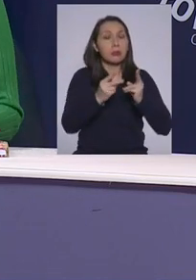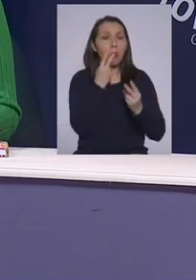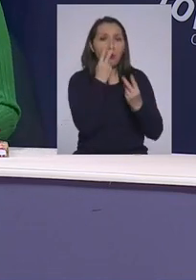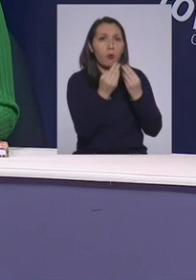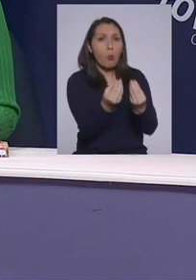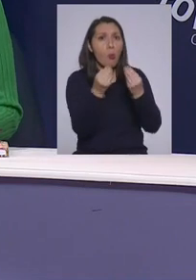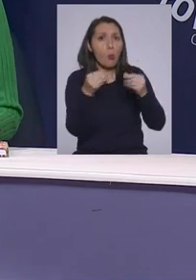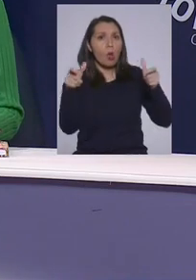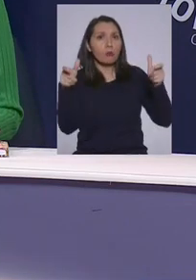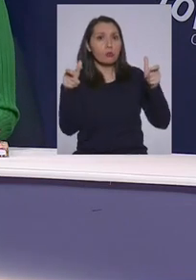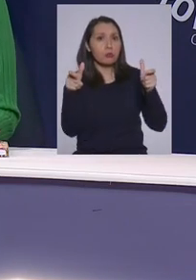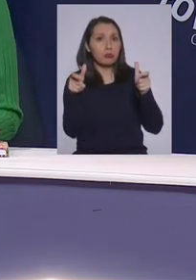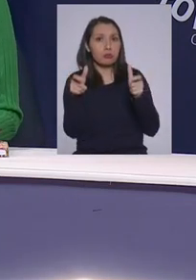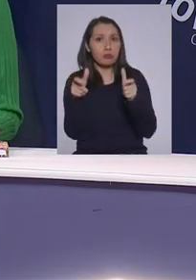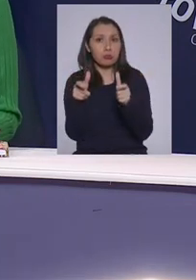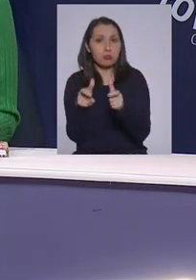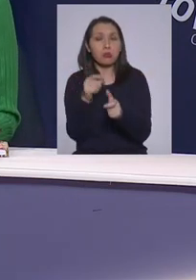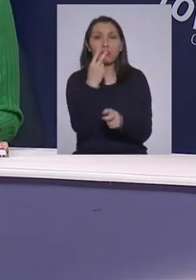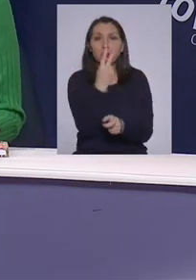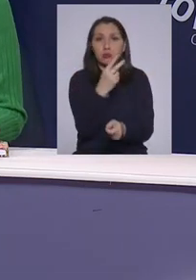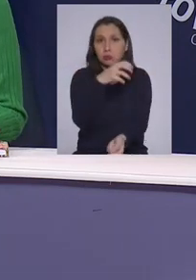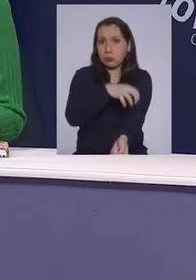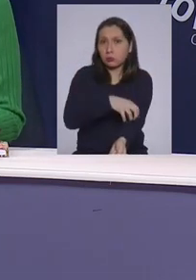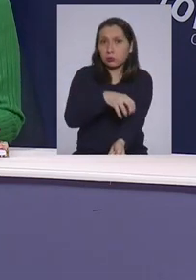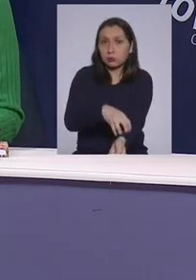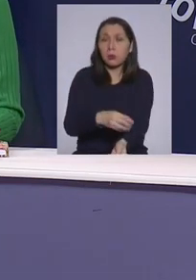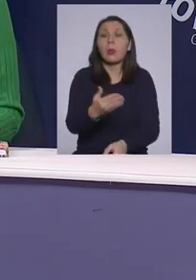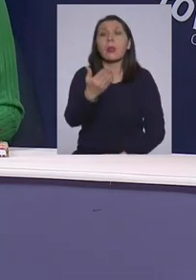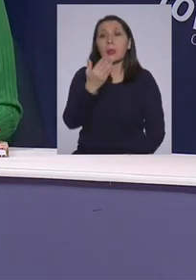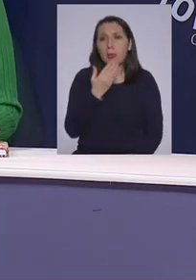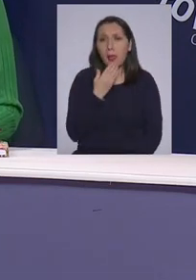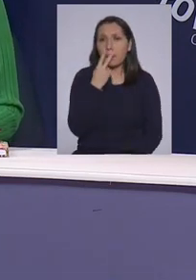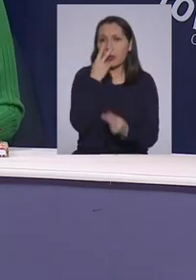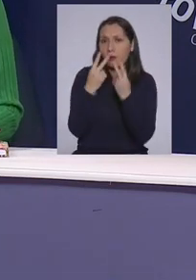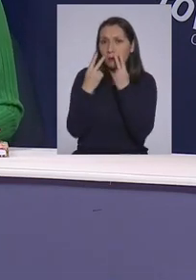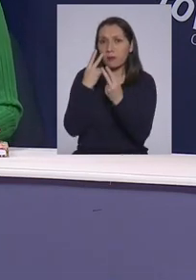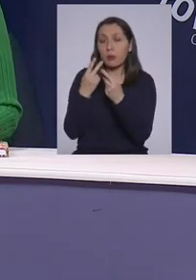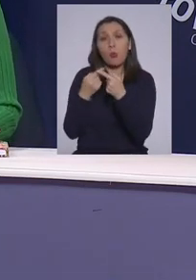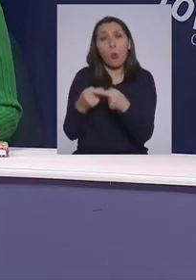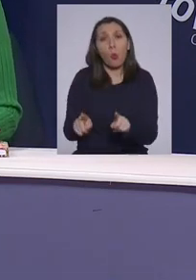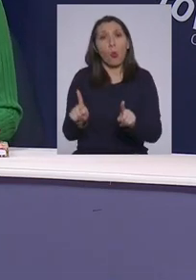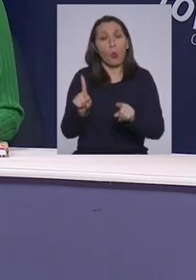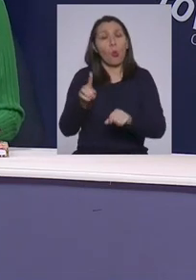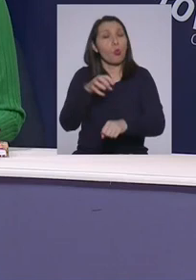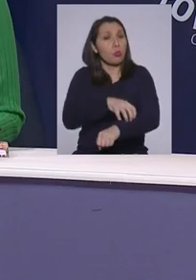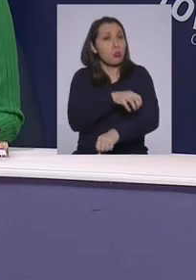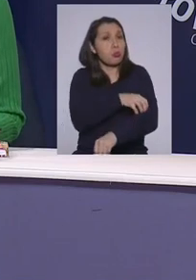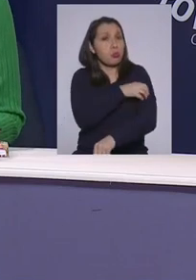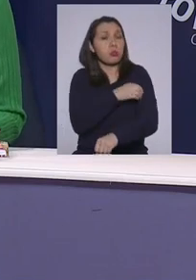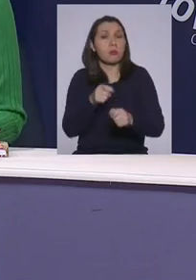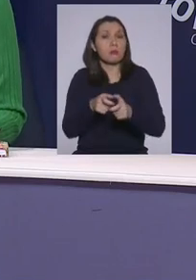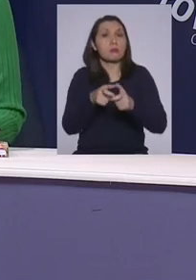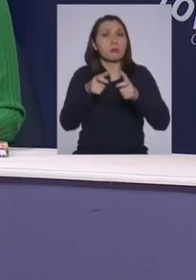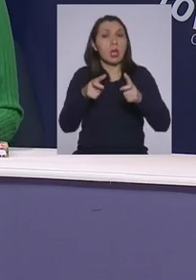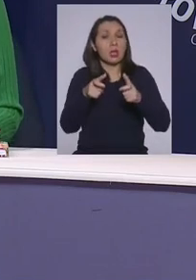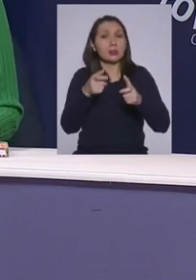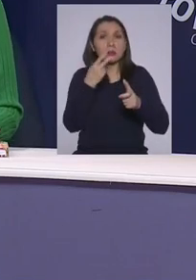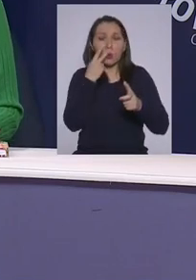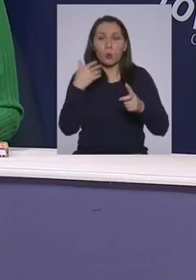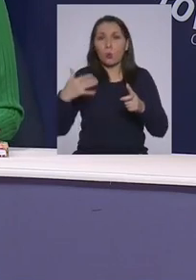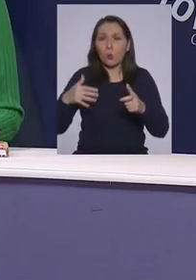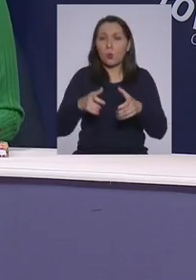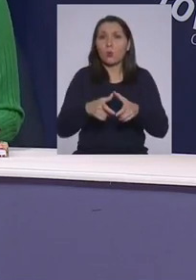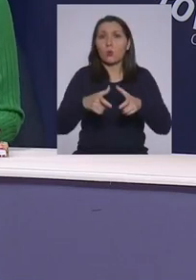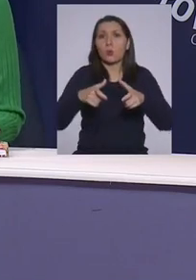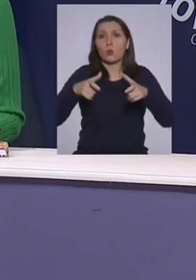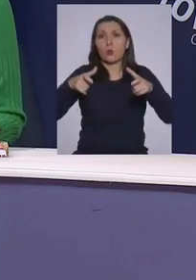buena evolución que han tenido esas regiones. También hemos visto cómo otras regiones han ido aumentando